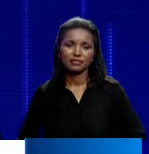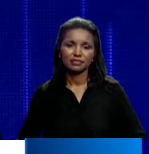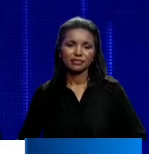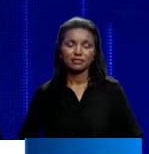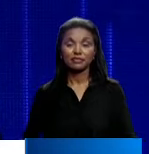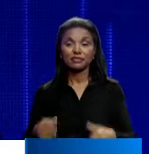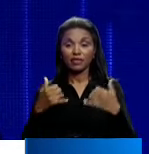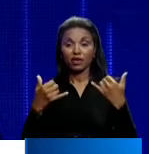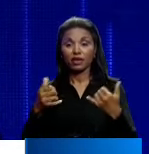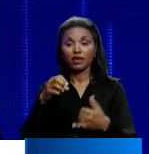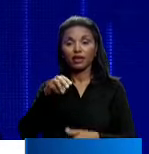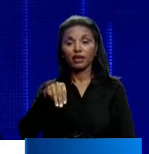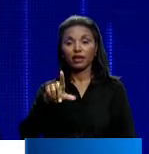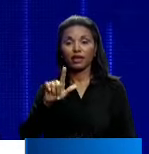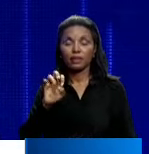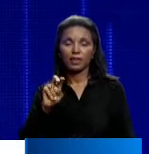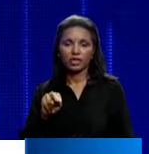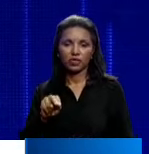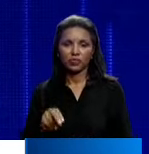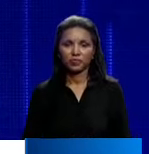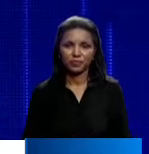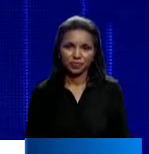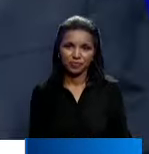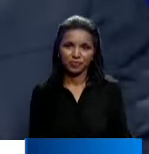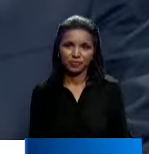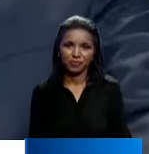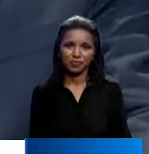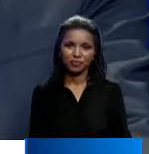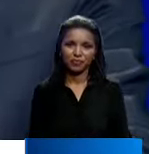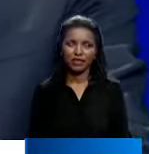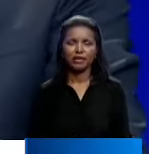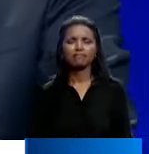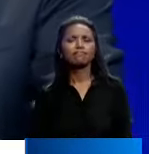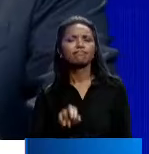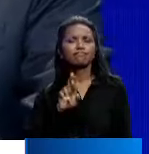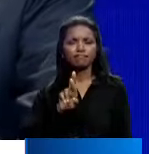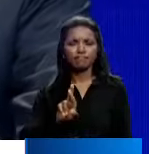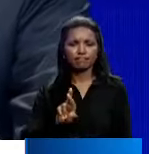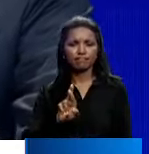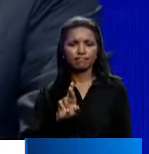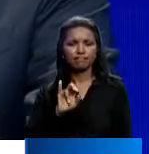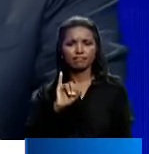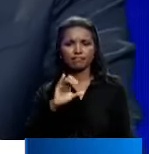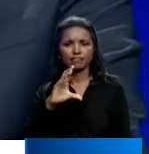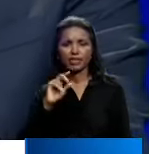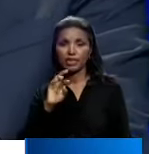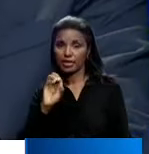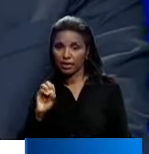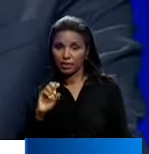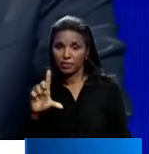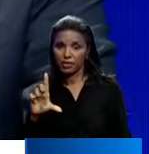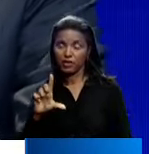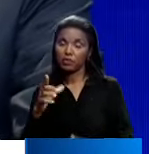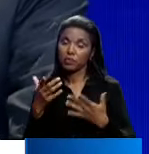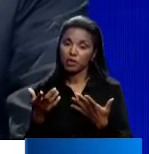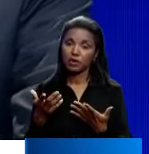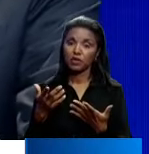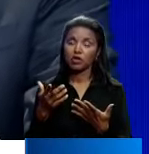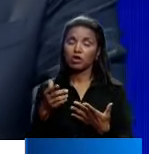tiene la palabra el candidato Melitón Arrocha, 45 segundos. Ricardo, tu plan presupone un enorme riesgo en materia de